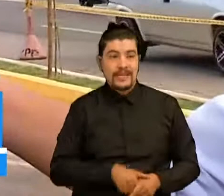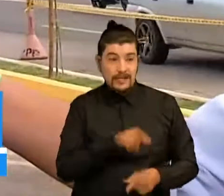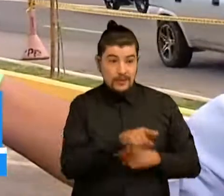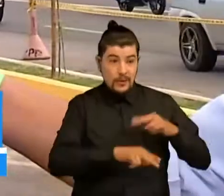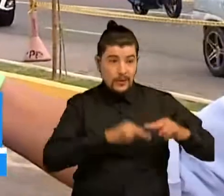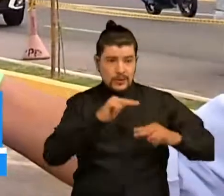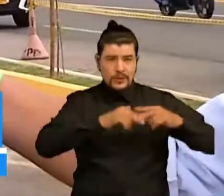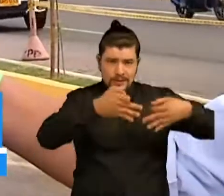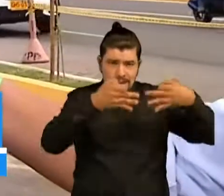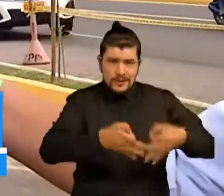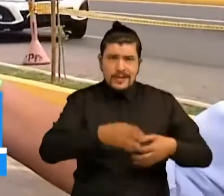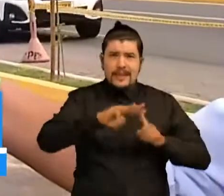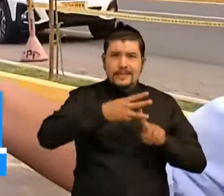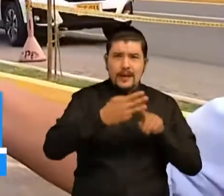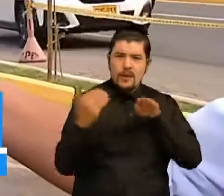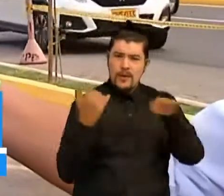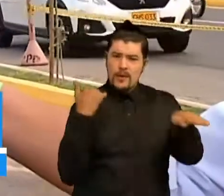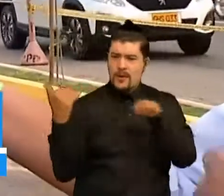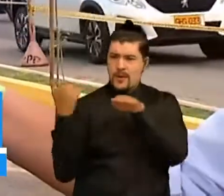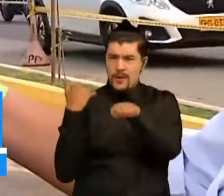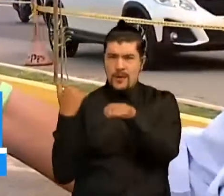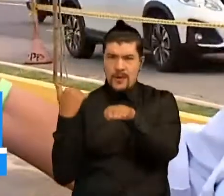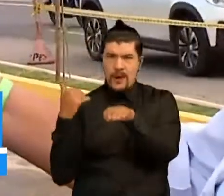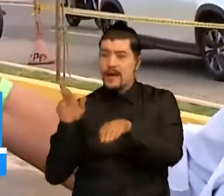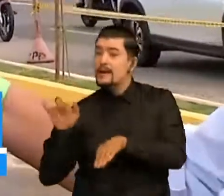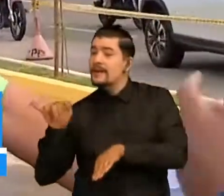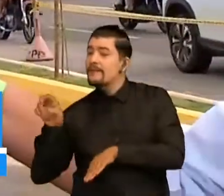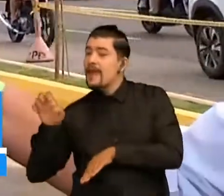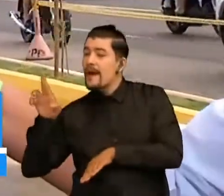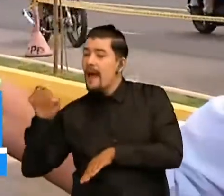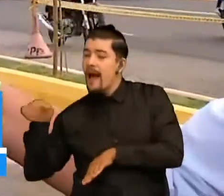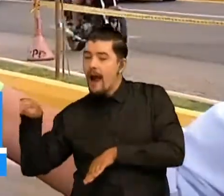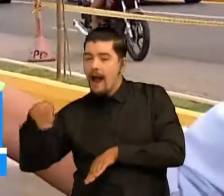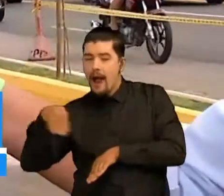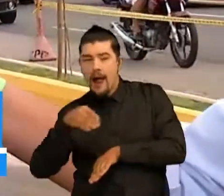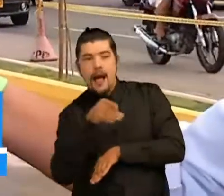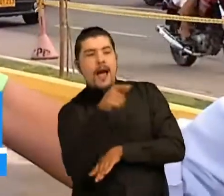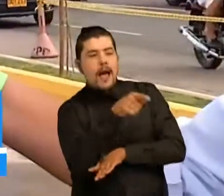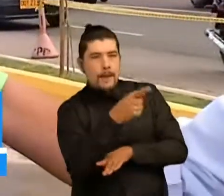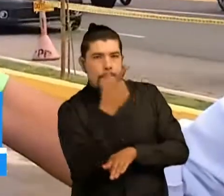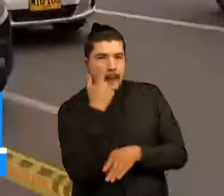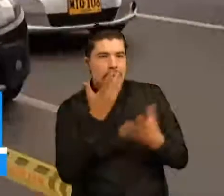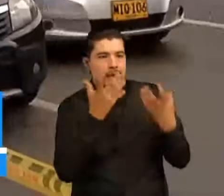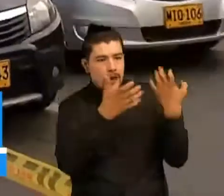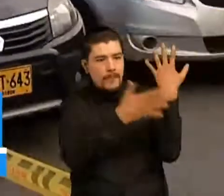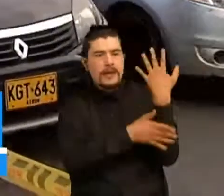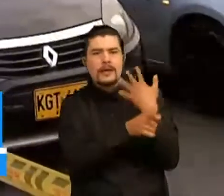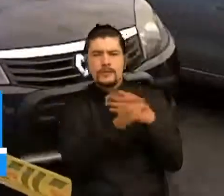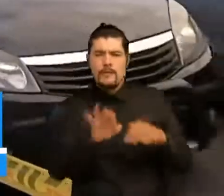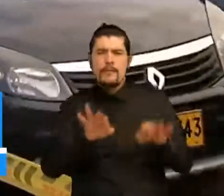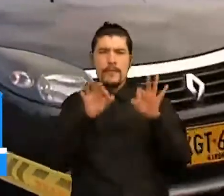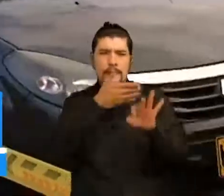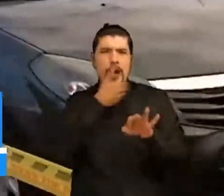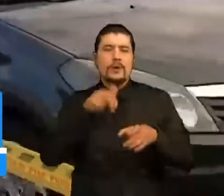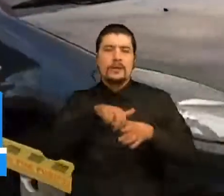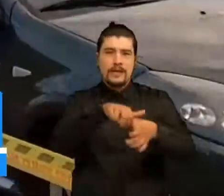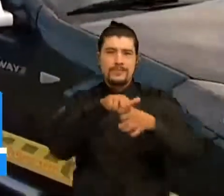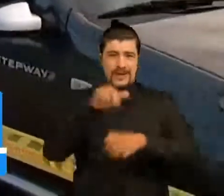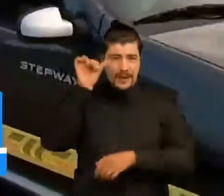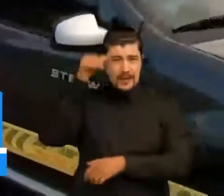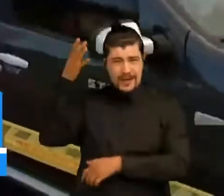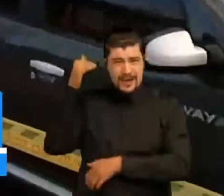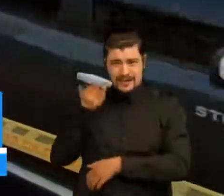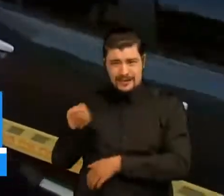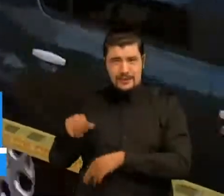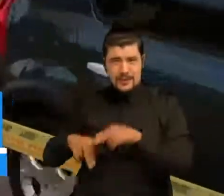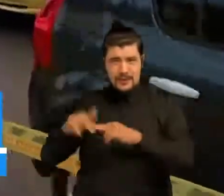este tercer carril desde la riviera hasta papi quiero piña que va a garantizar una mejor movilidad recordemos que este espacio estaba invadido por